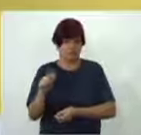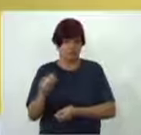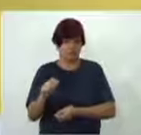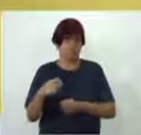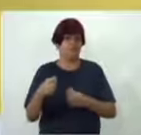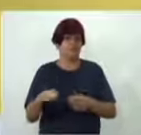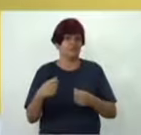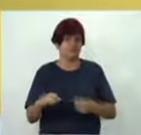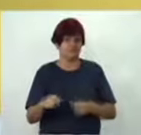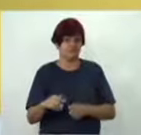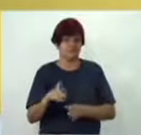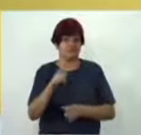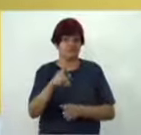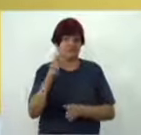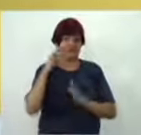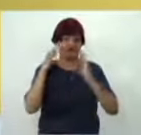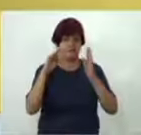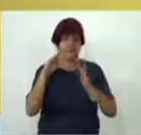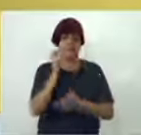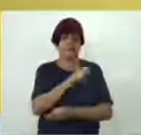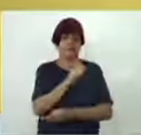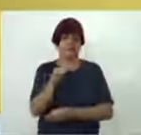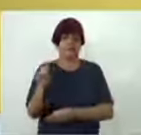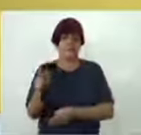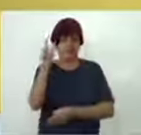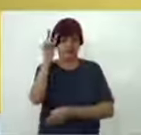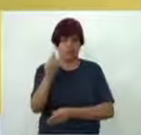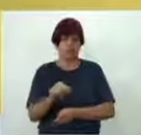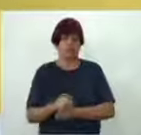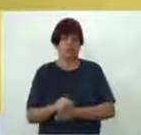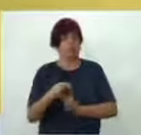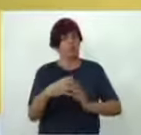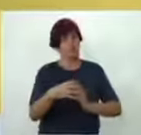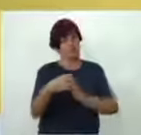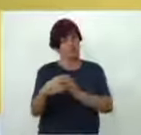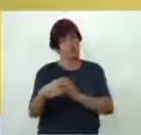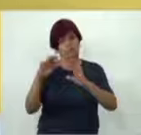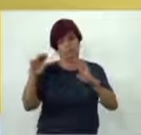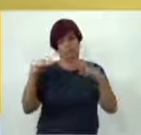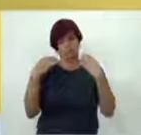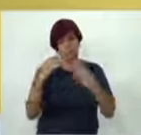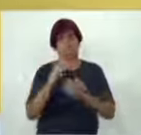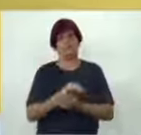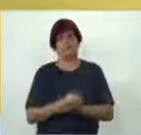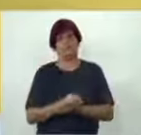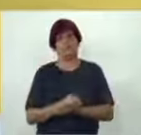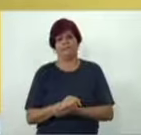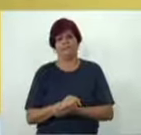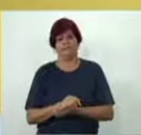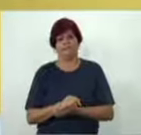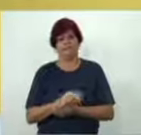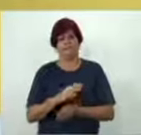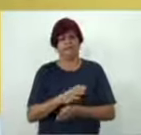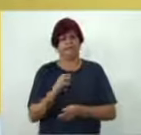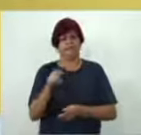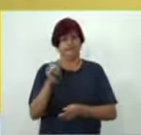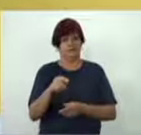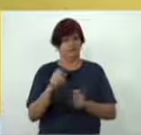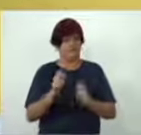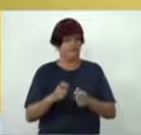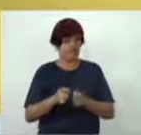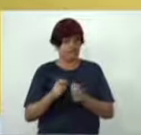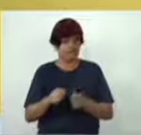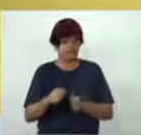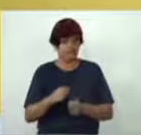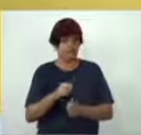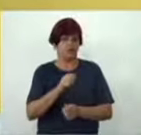la práctica de ese estudiante y que tienen que tomar su tutor que la atienden directamente. Consideramos que a partir de estas precisiones